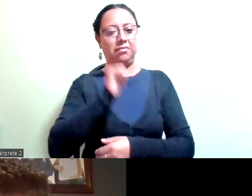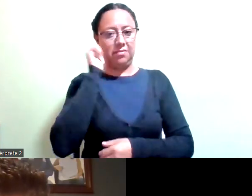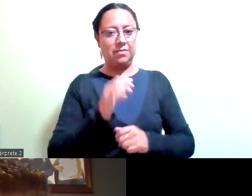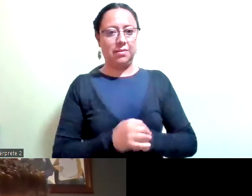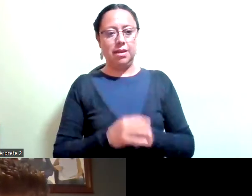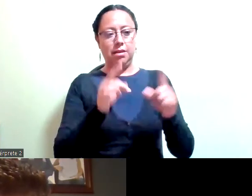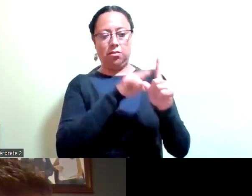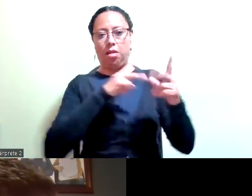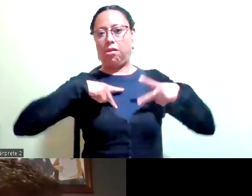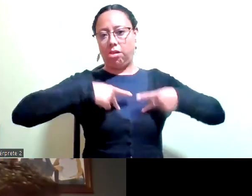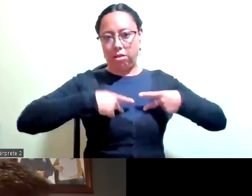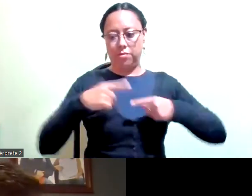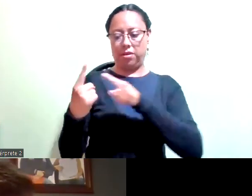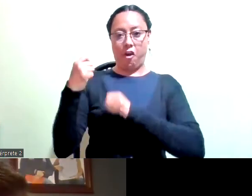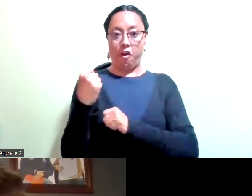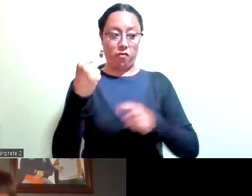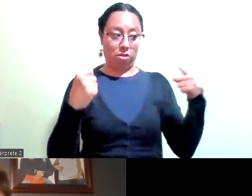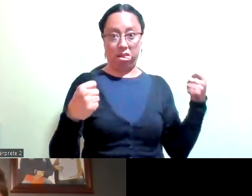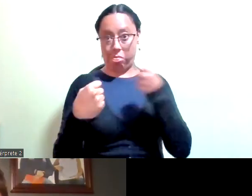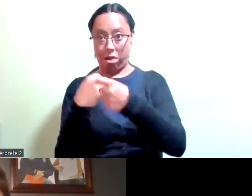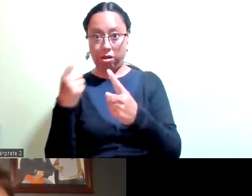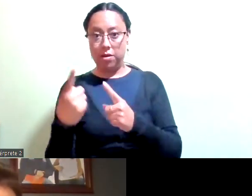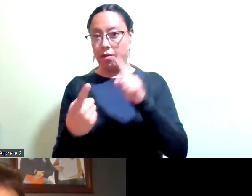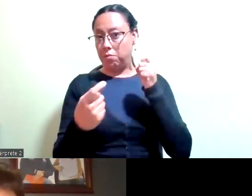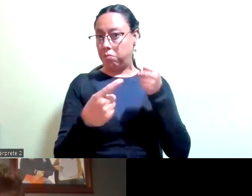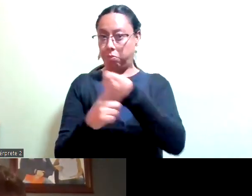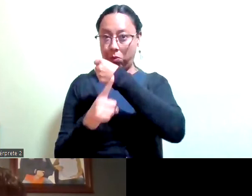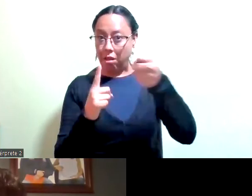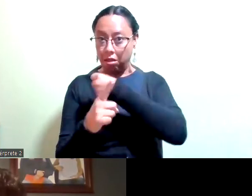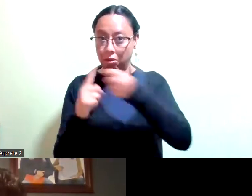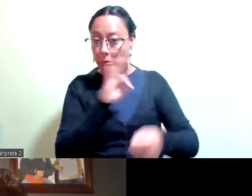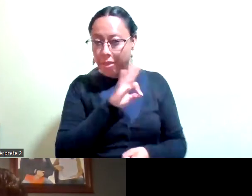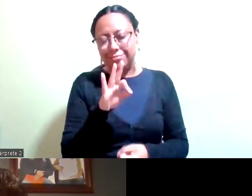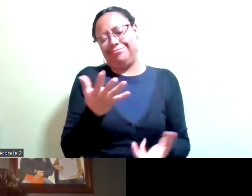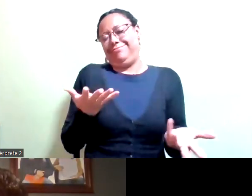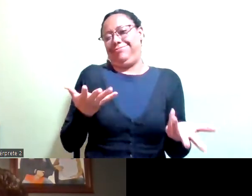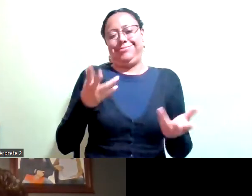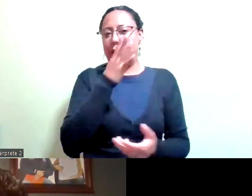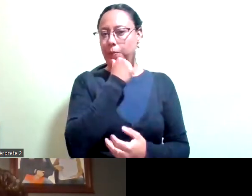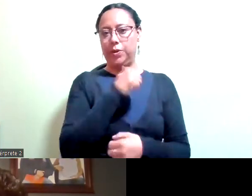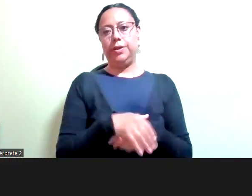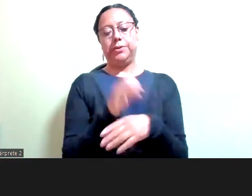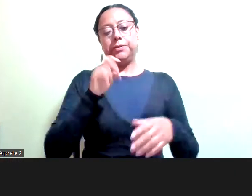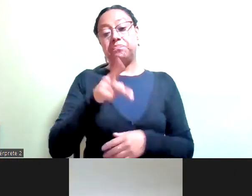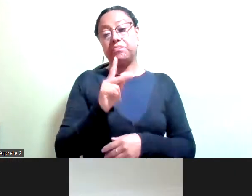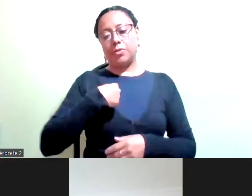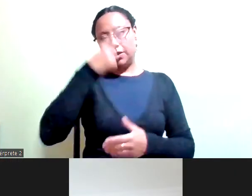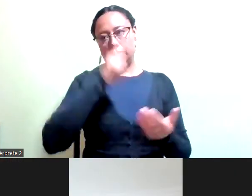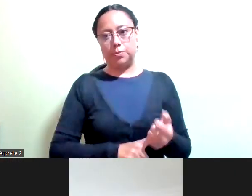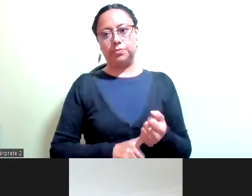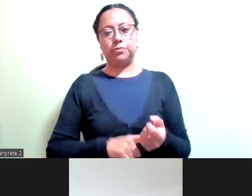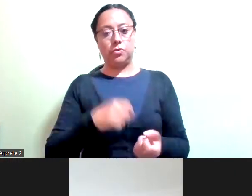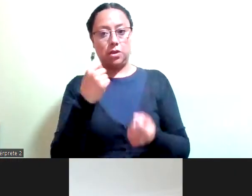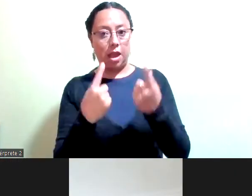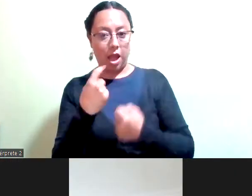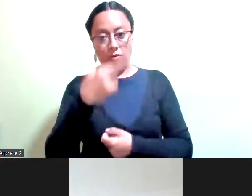que si usted se sintió aludido es porque le fue derrotado en argumentos, no tuvo argumento alguno para refutármelo, se limitó